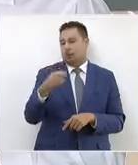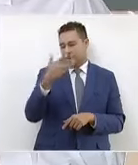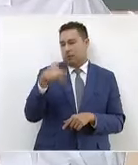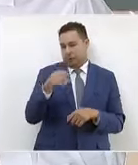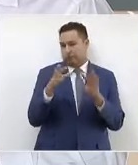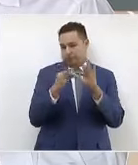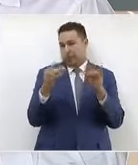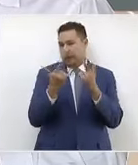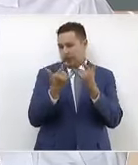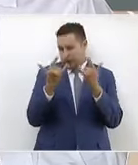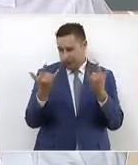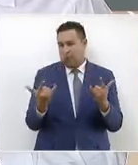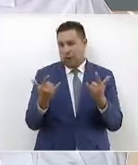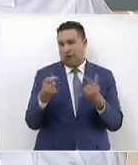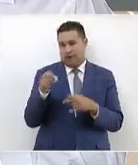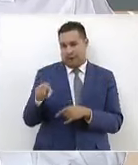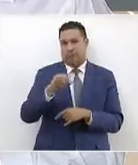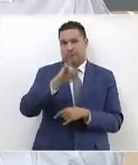Sarabia para que